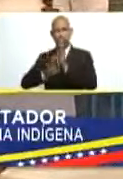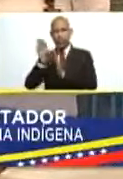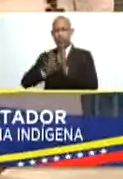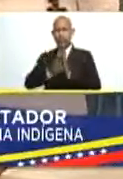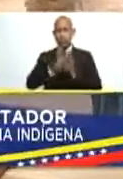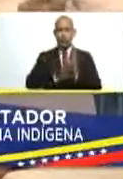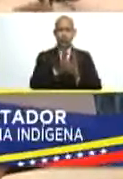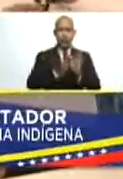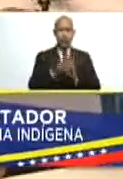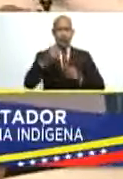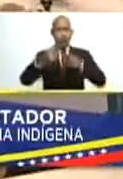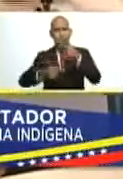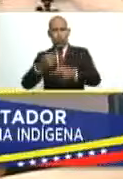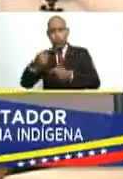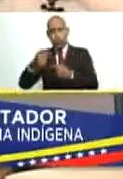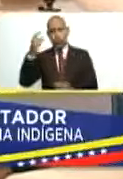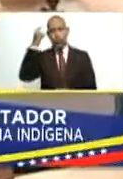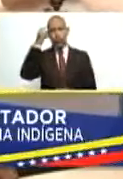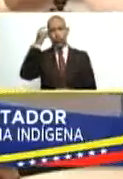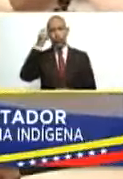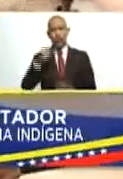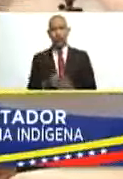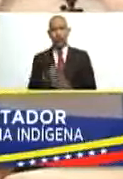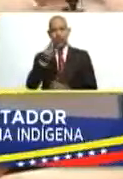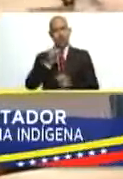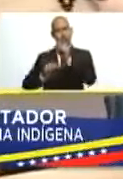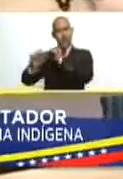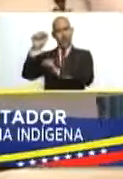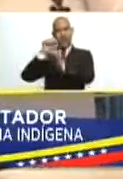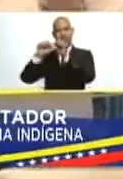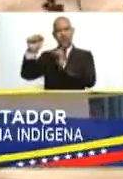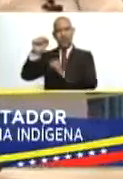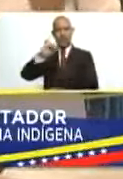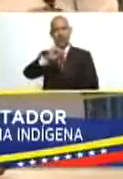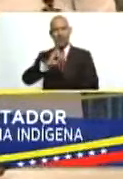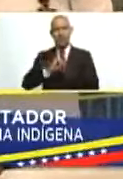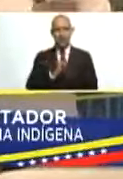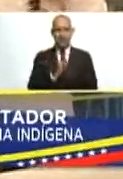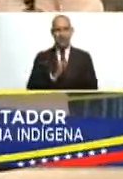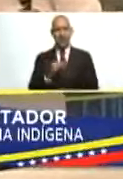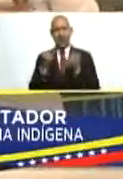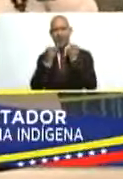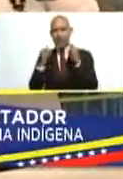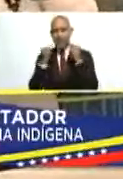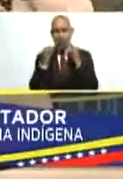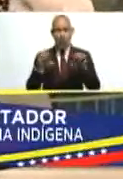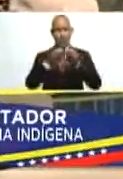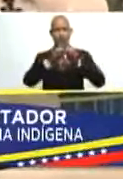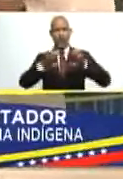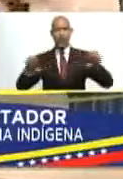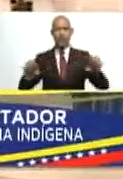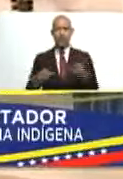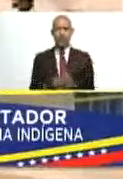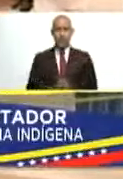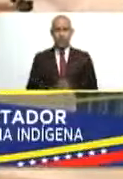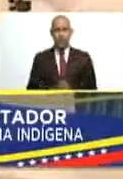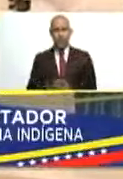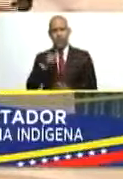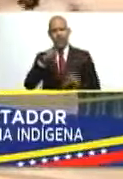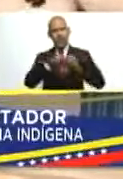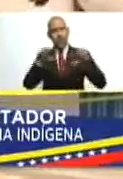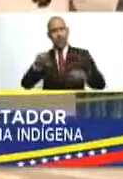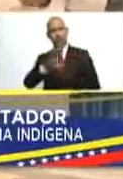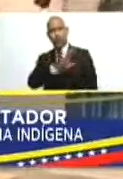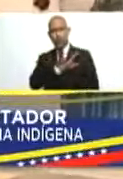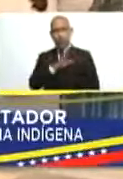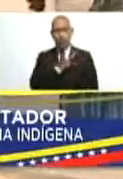es diaria por esa defensa de la identidad, del idioma, de la educación, de esa educación